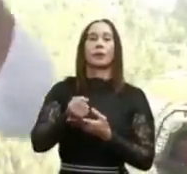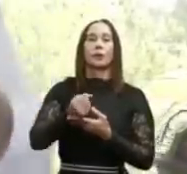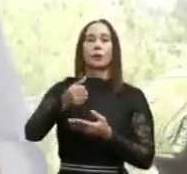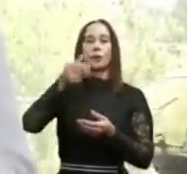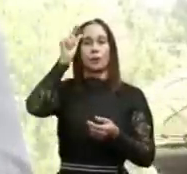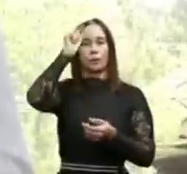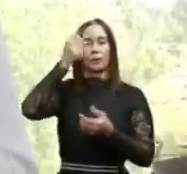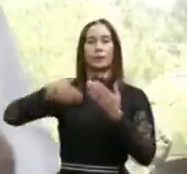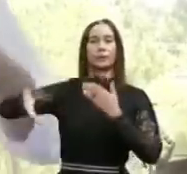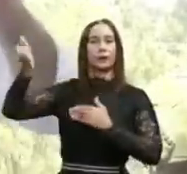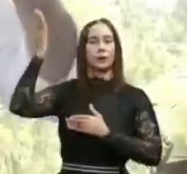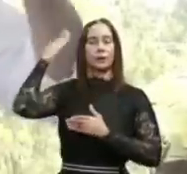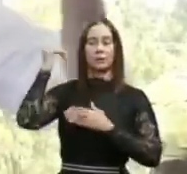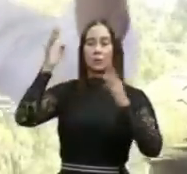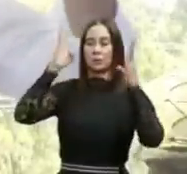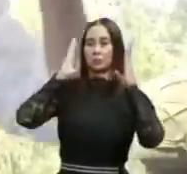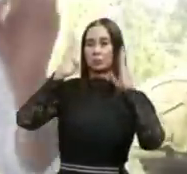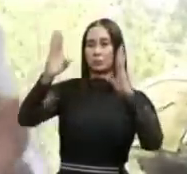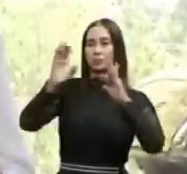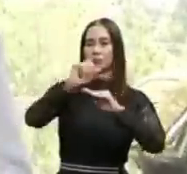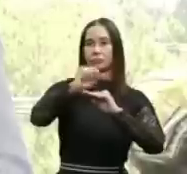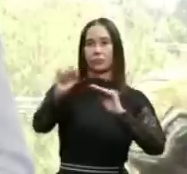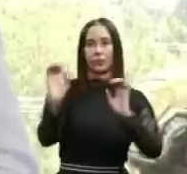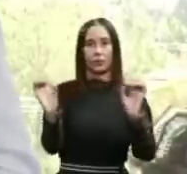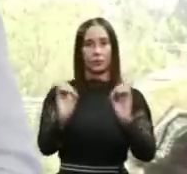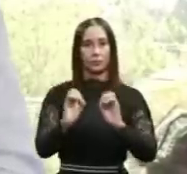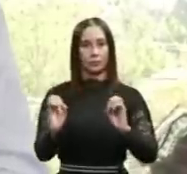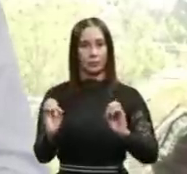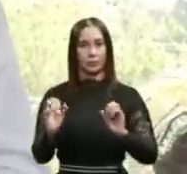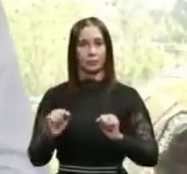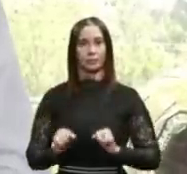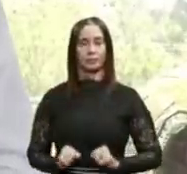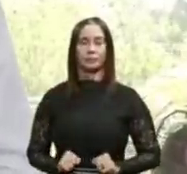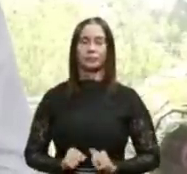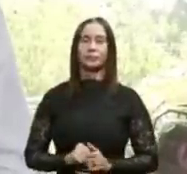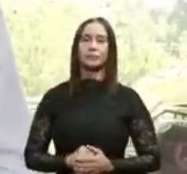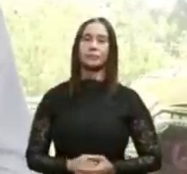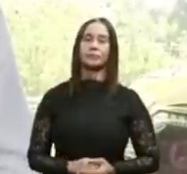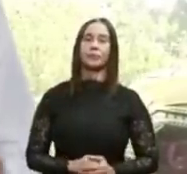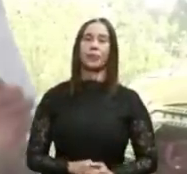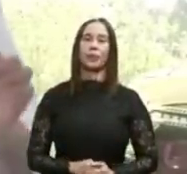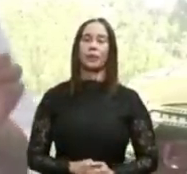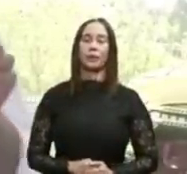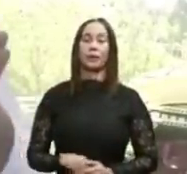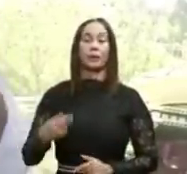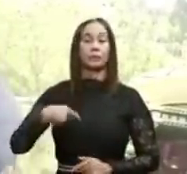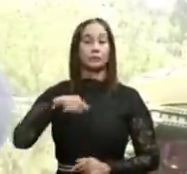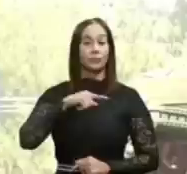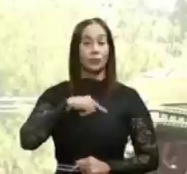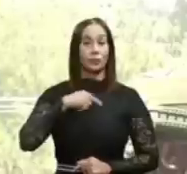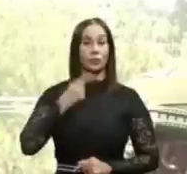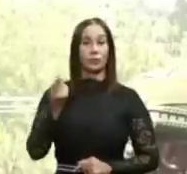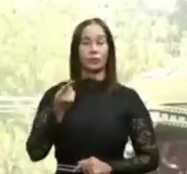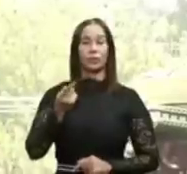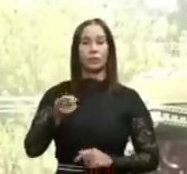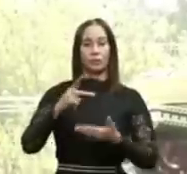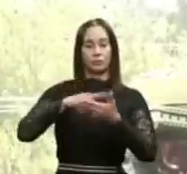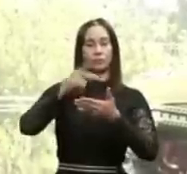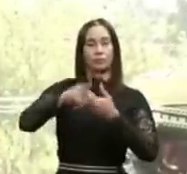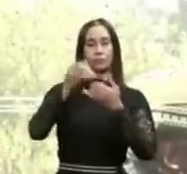los gobiernos con excepciones en relación con el sur. Hemos hecho un verdadero